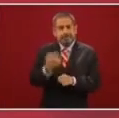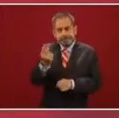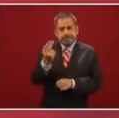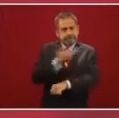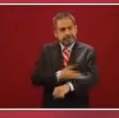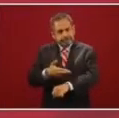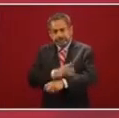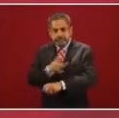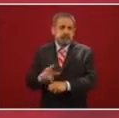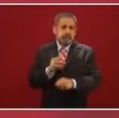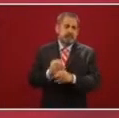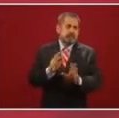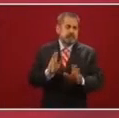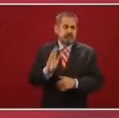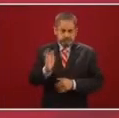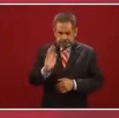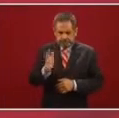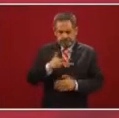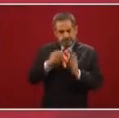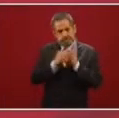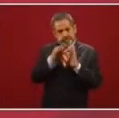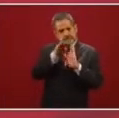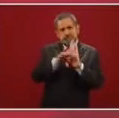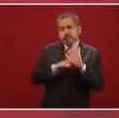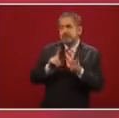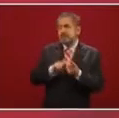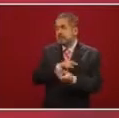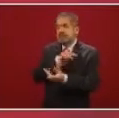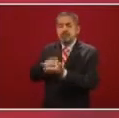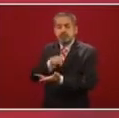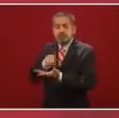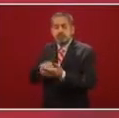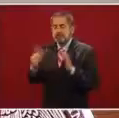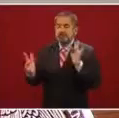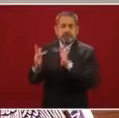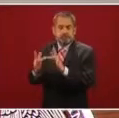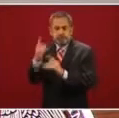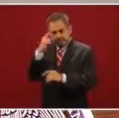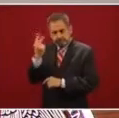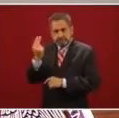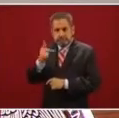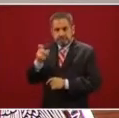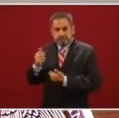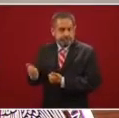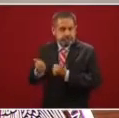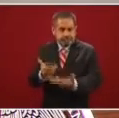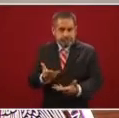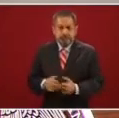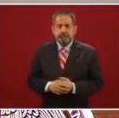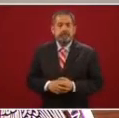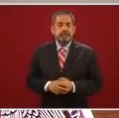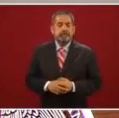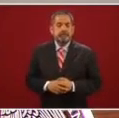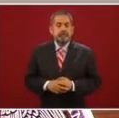de lugar y estamos estableciendo un directorio para que ellos sepan dónde rápidamente contactar en caso de necesidad. El segundo es